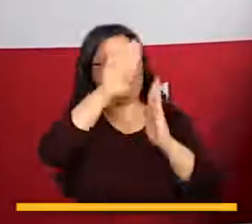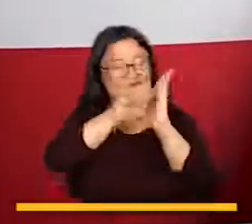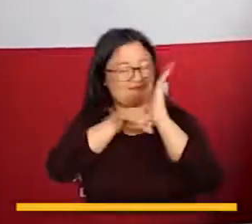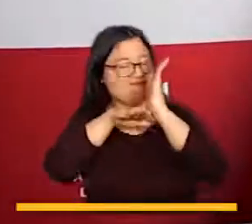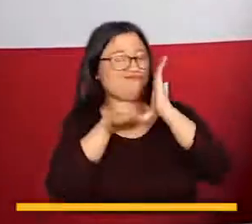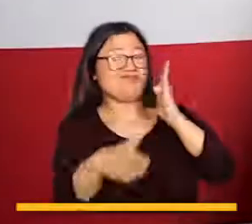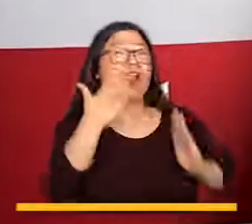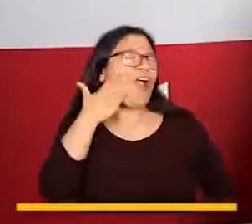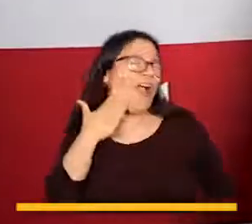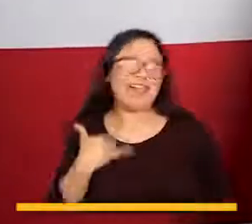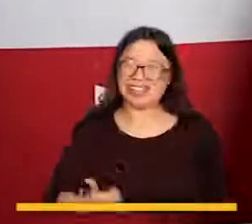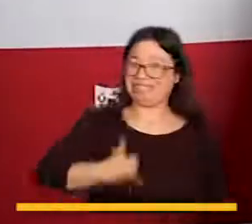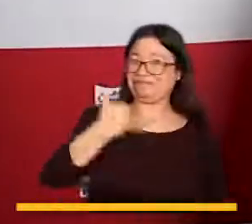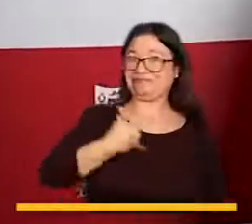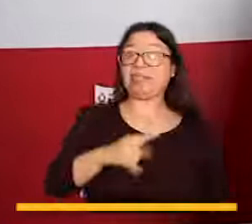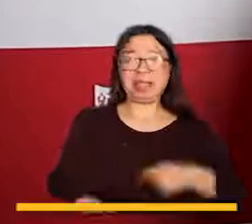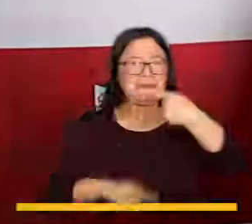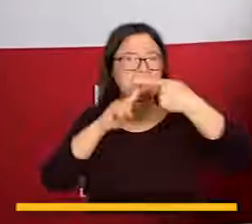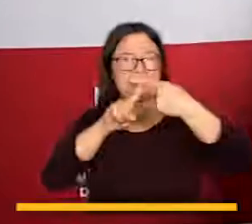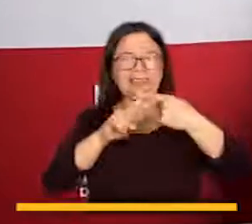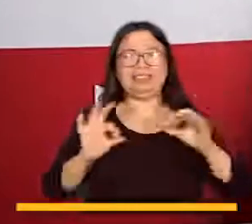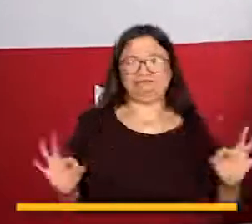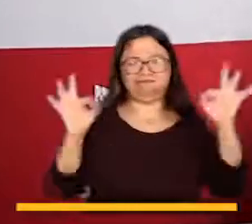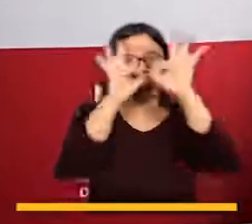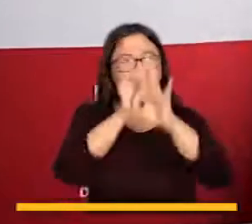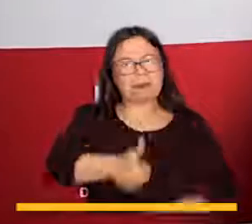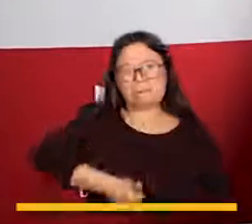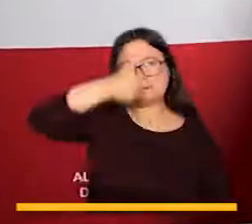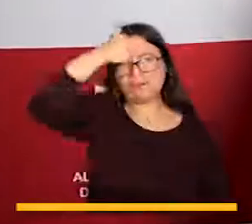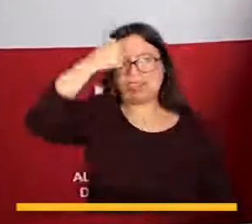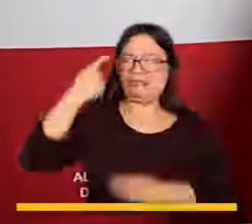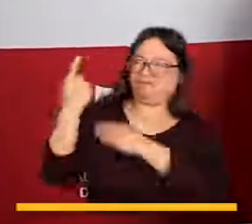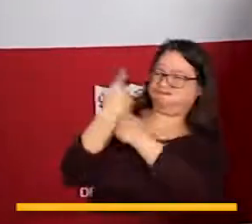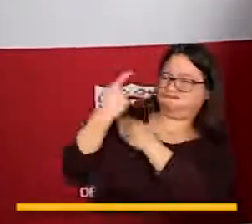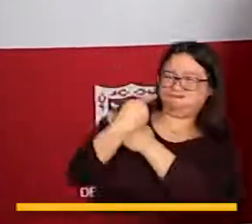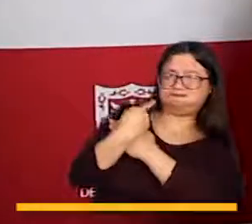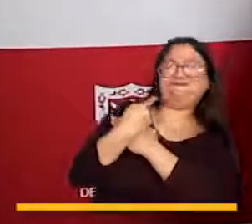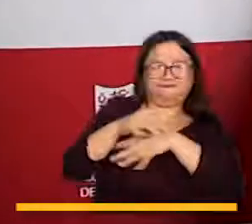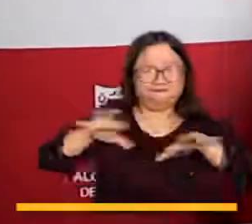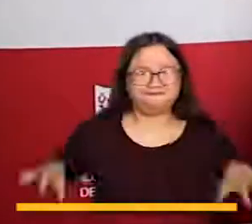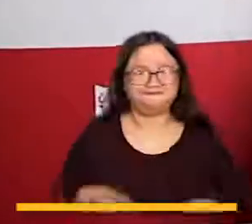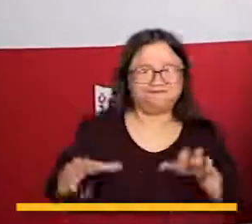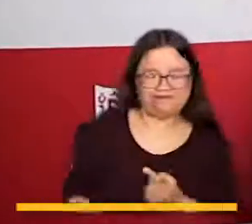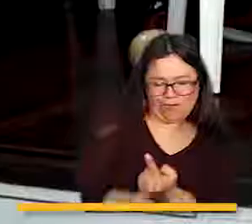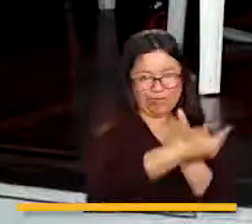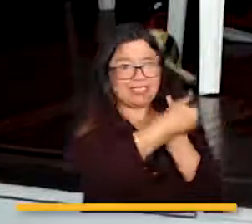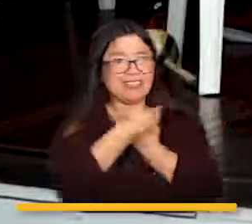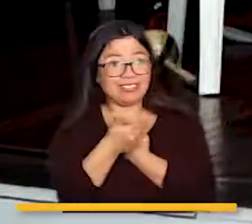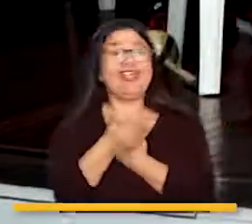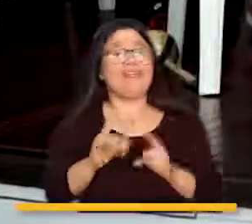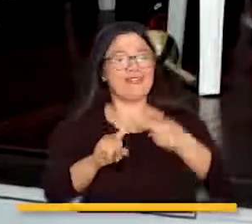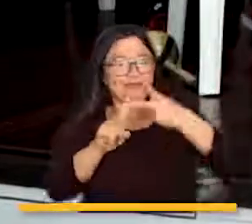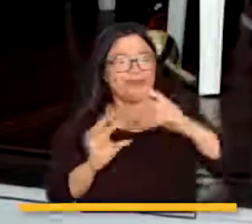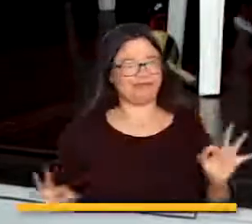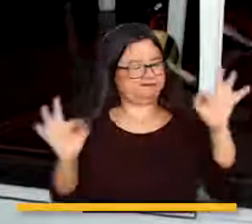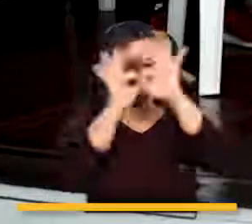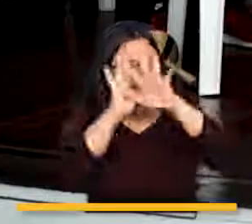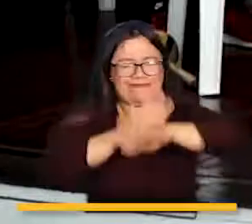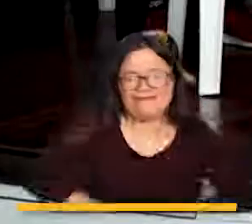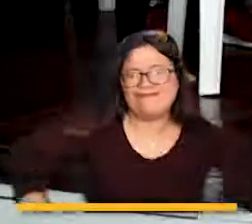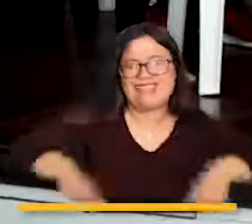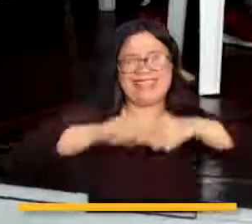son la prevención, el enfoque territorial, el enfoque inferencial, el componente artístico y voluntariado.